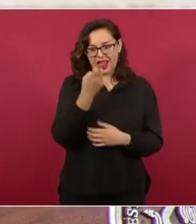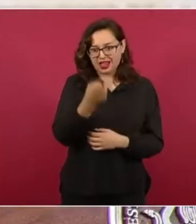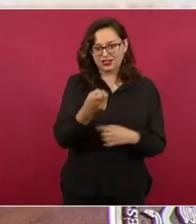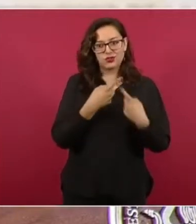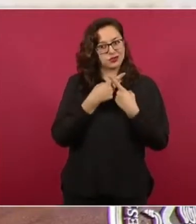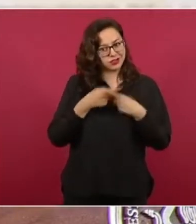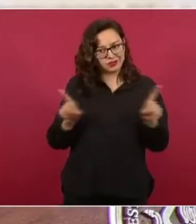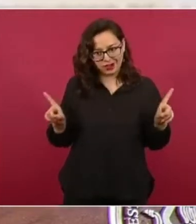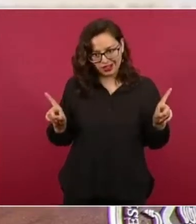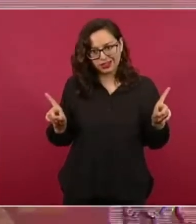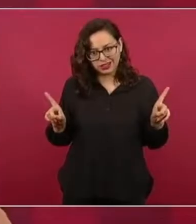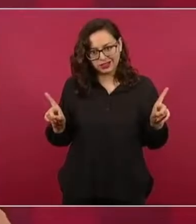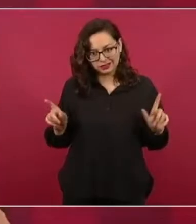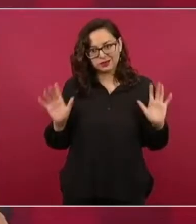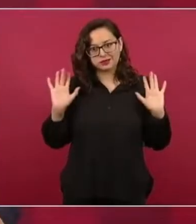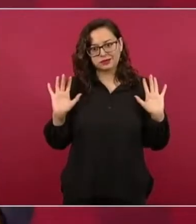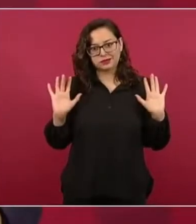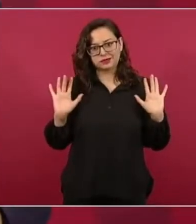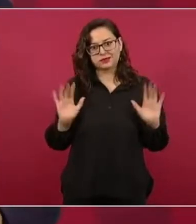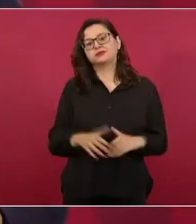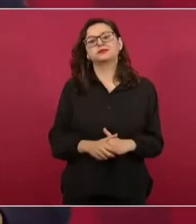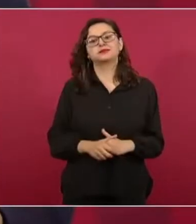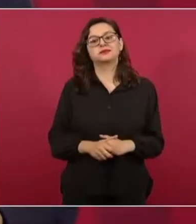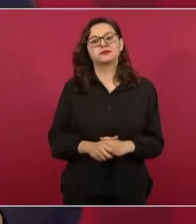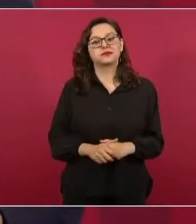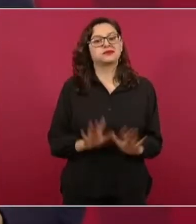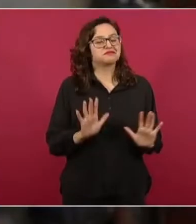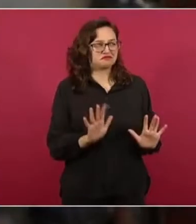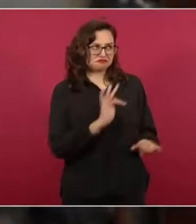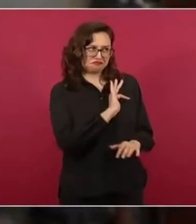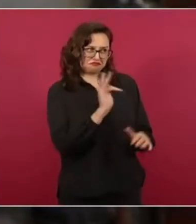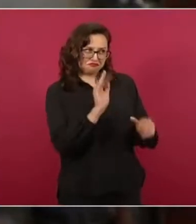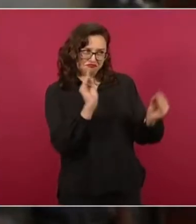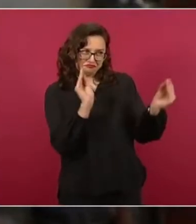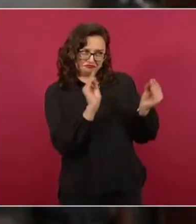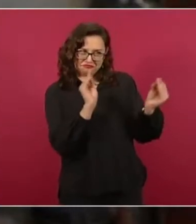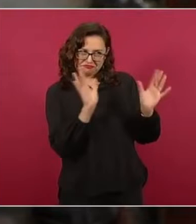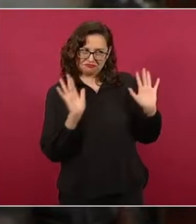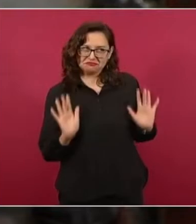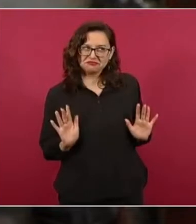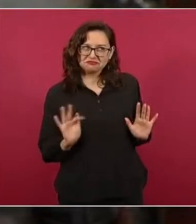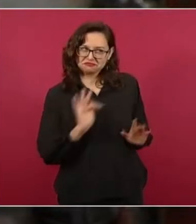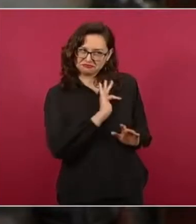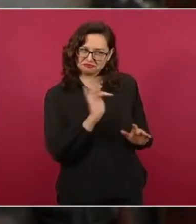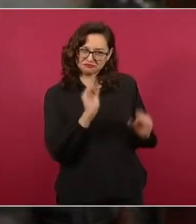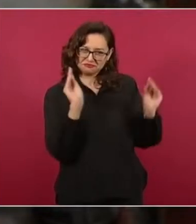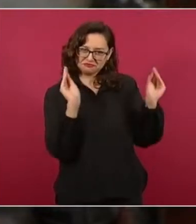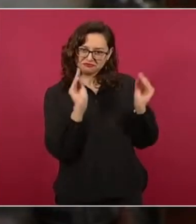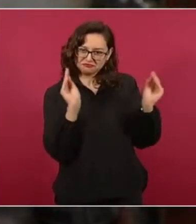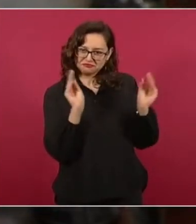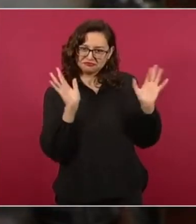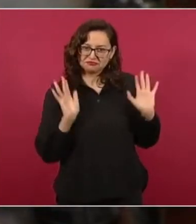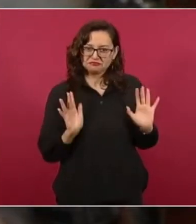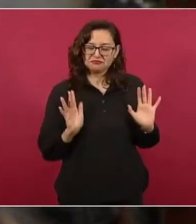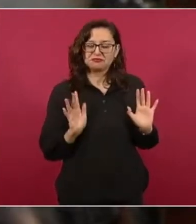Bueno, pero eso… Si me permite, como dice, debatir, puntualizo el dato, si gusta, por favor. Sí. Estuvo en Lealtad 15 en la